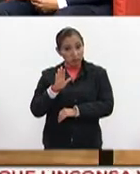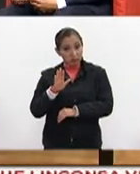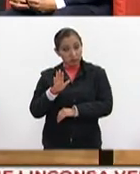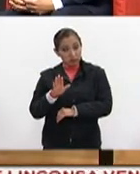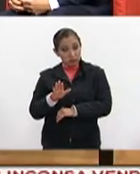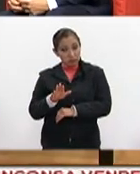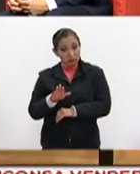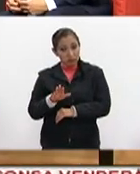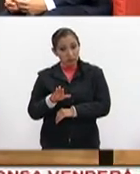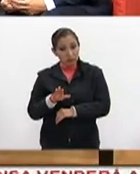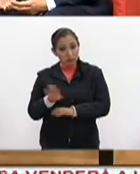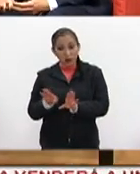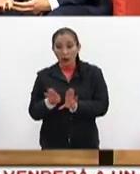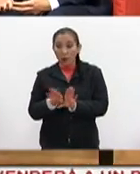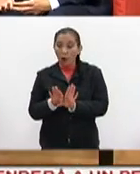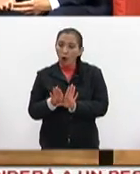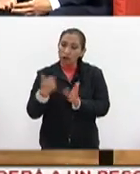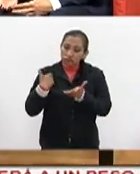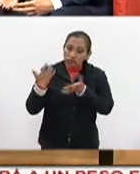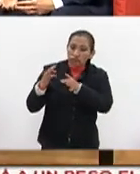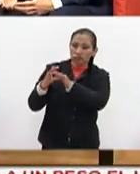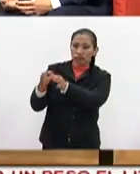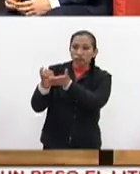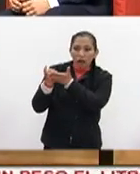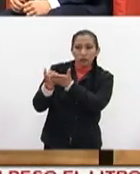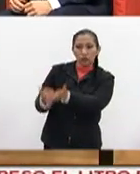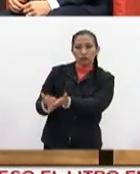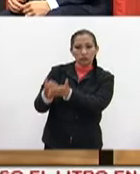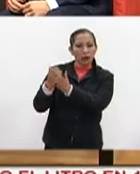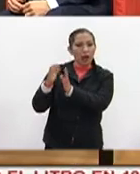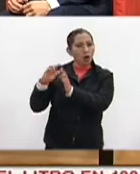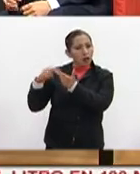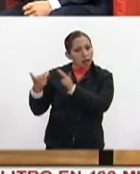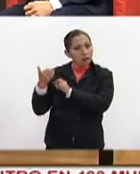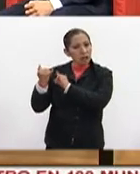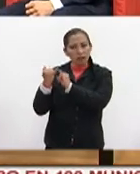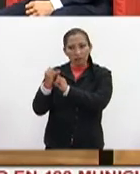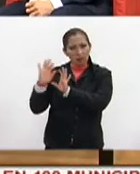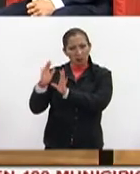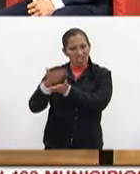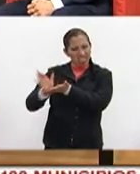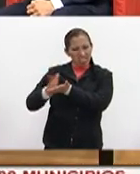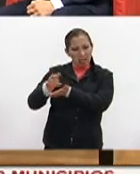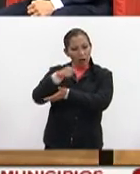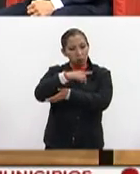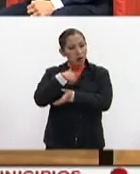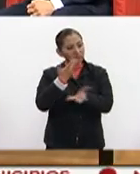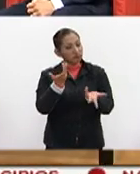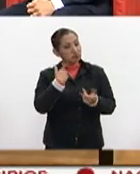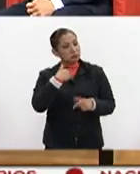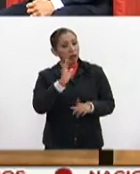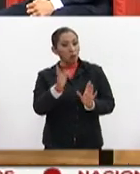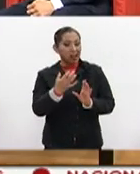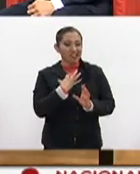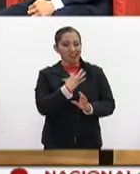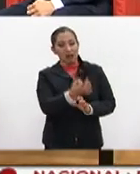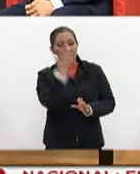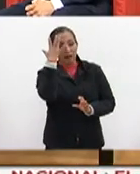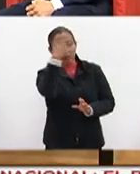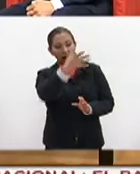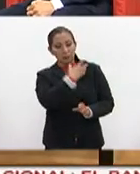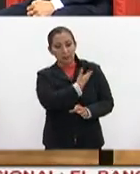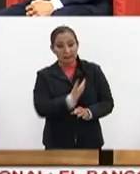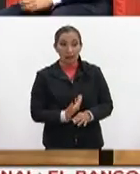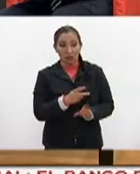de la diplomacia, por supuesto, ¿no? O las relaciones internacionales? Esto quiere decir que se puede disolver